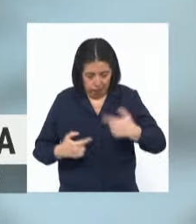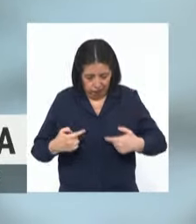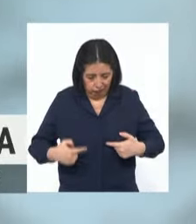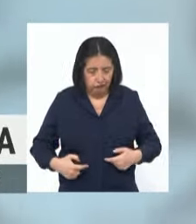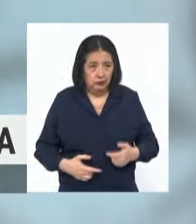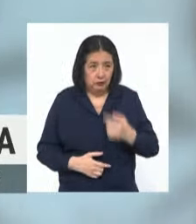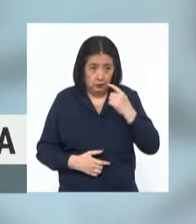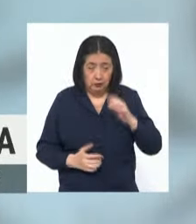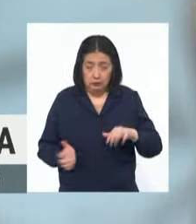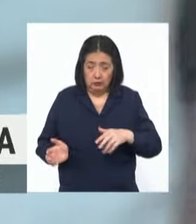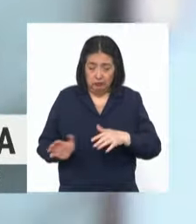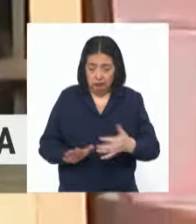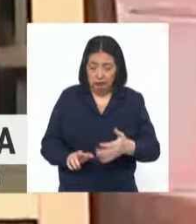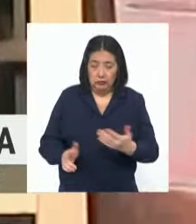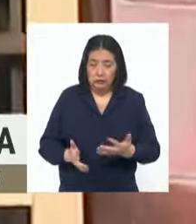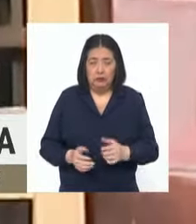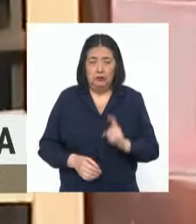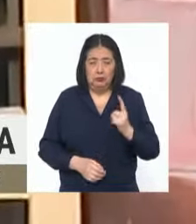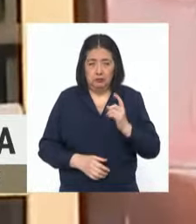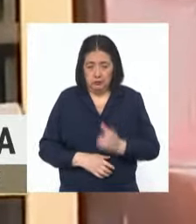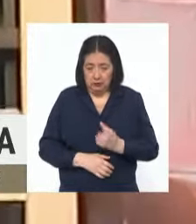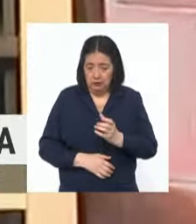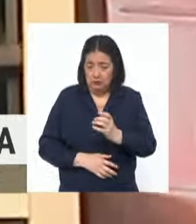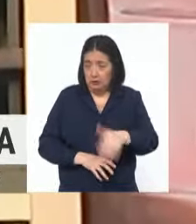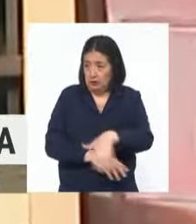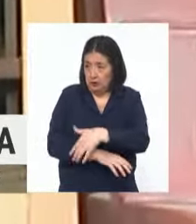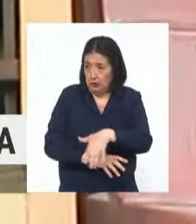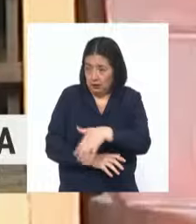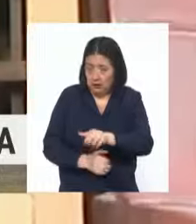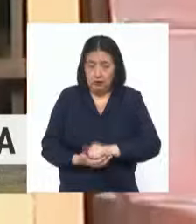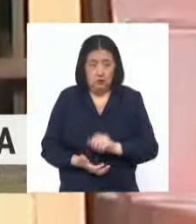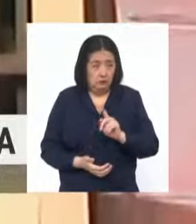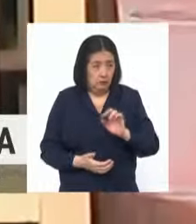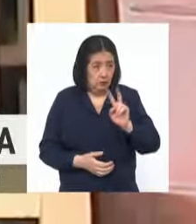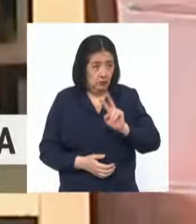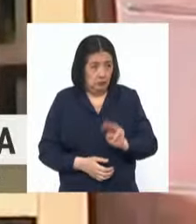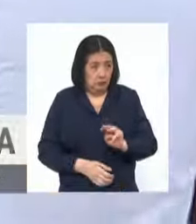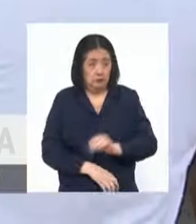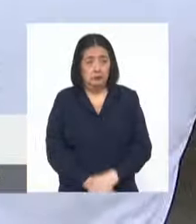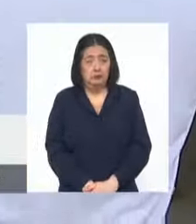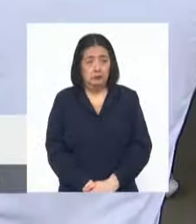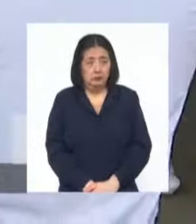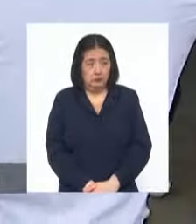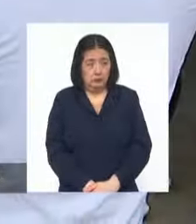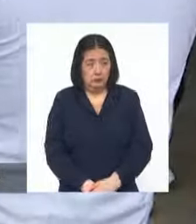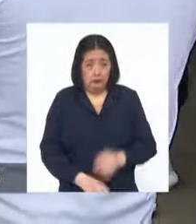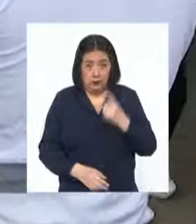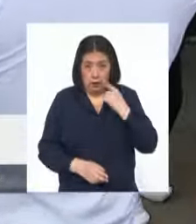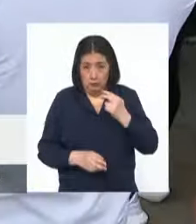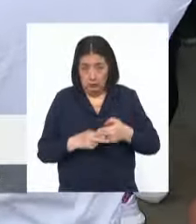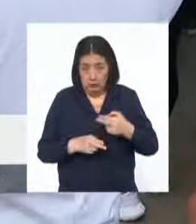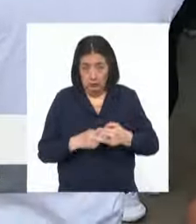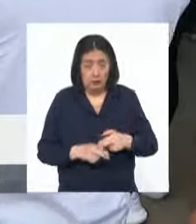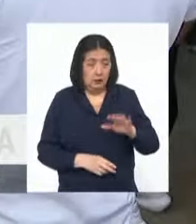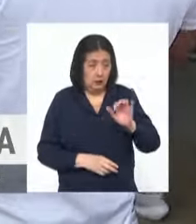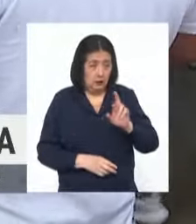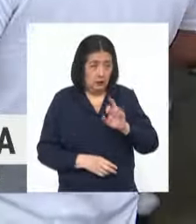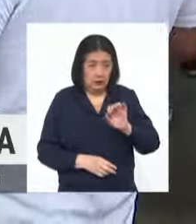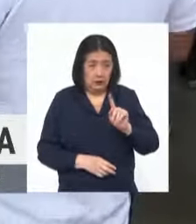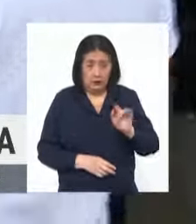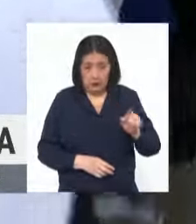hombre fue asesinado en la cuadra 1 de la Avenida del Triunfo, en el distrito de Villa María. Cristian Gómez, él es el que